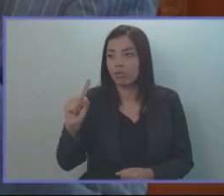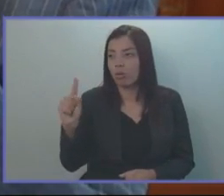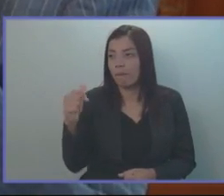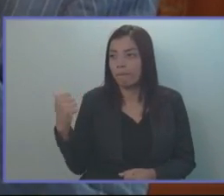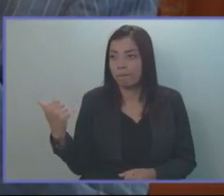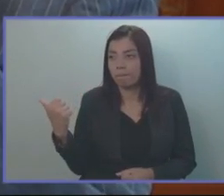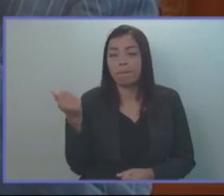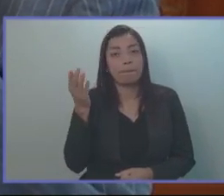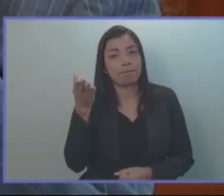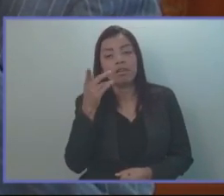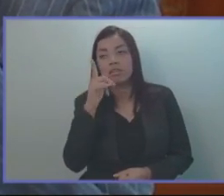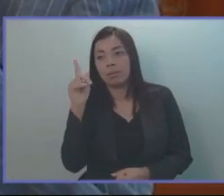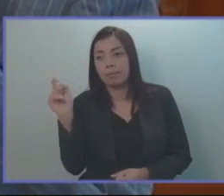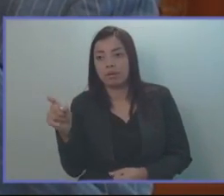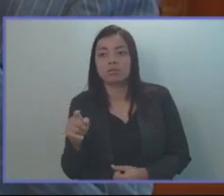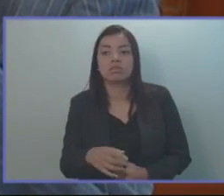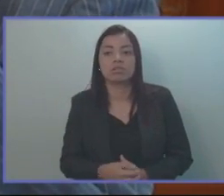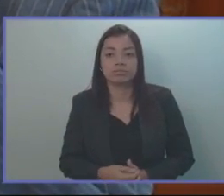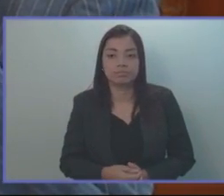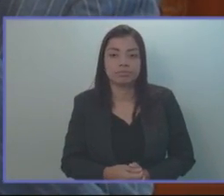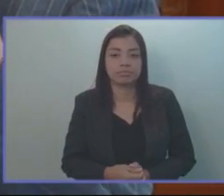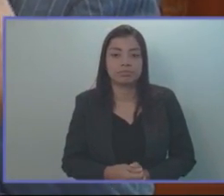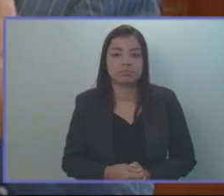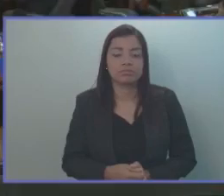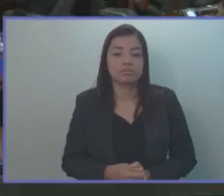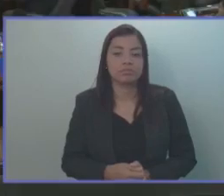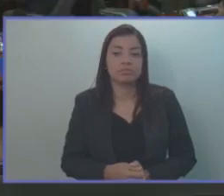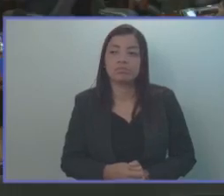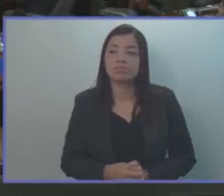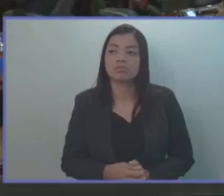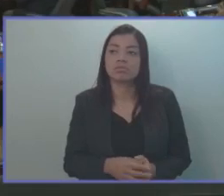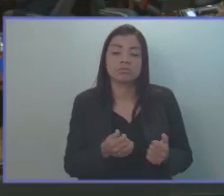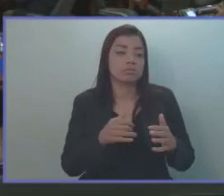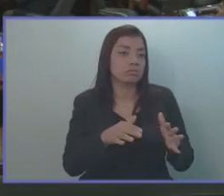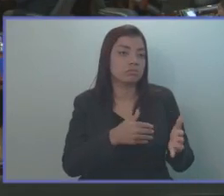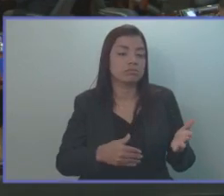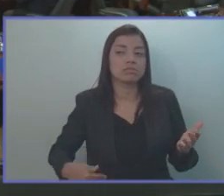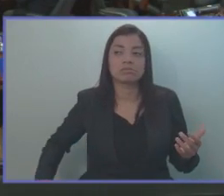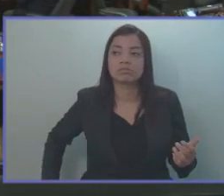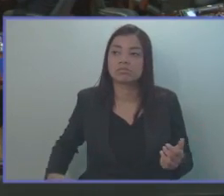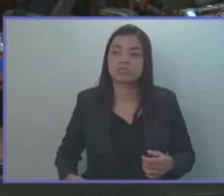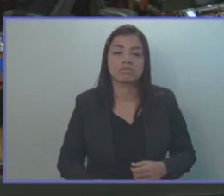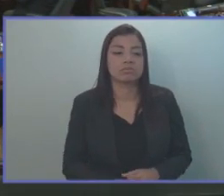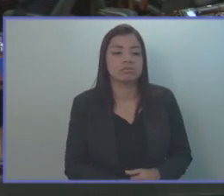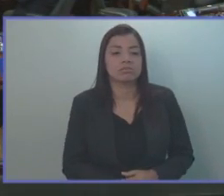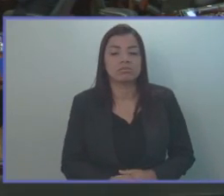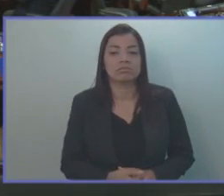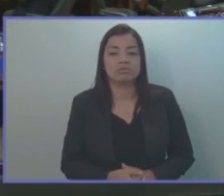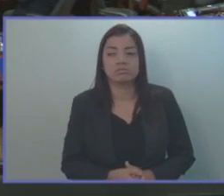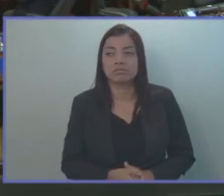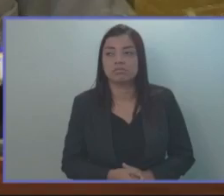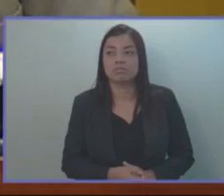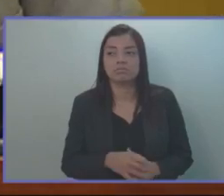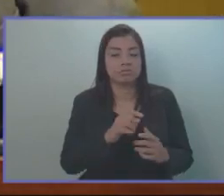¿verdad? Esa es la pregunta. Bueno, pues gracias, presidente. Lectura